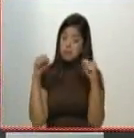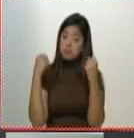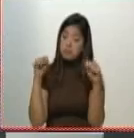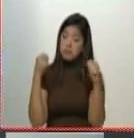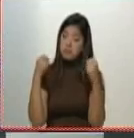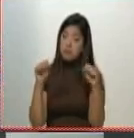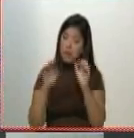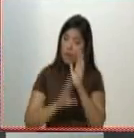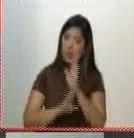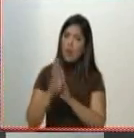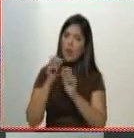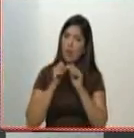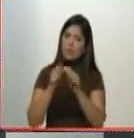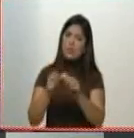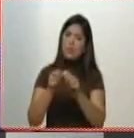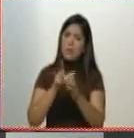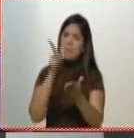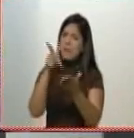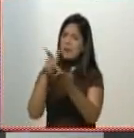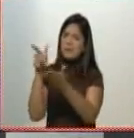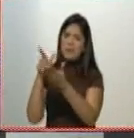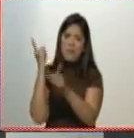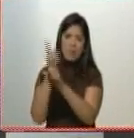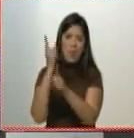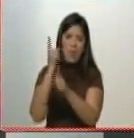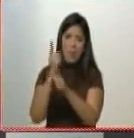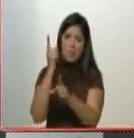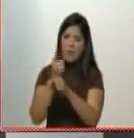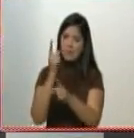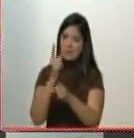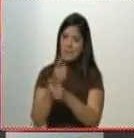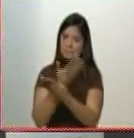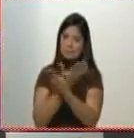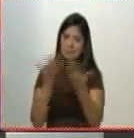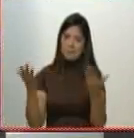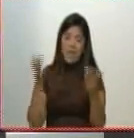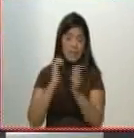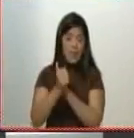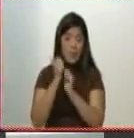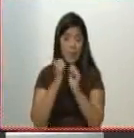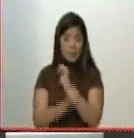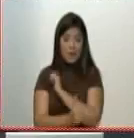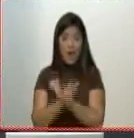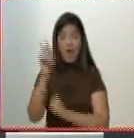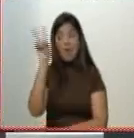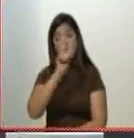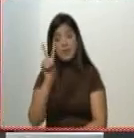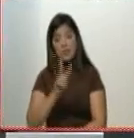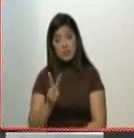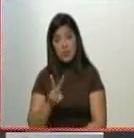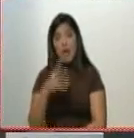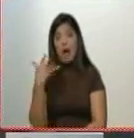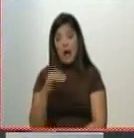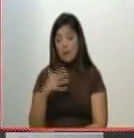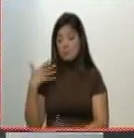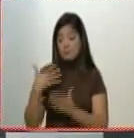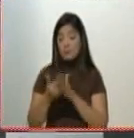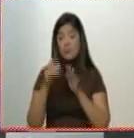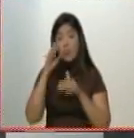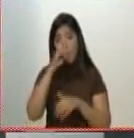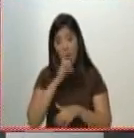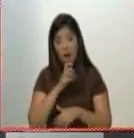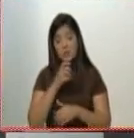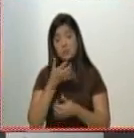nombre de nuestro país en las distintas competencias, en los distintos escenarios deportivos, en donde Venezuela ha tenido en los últimos años,